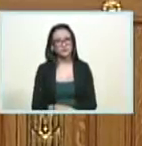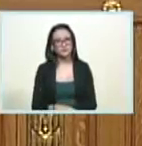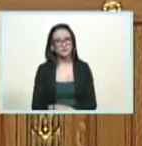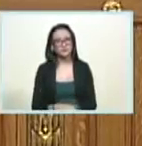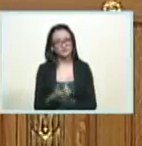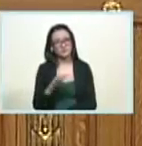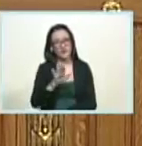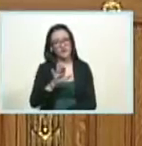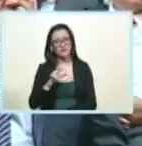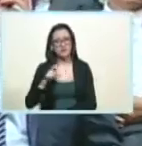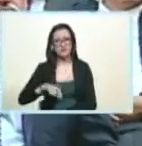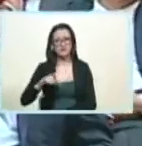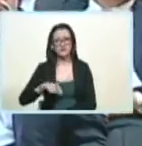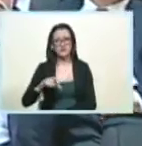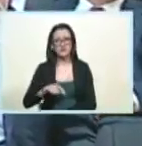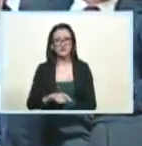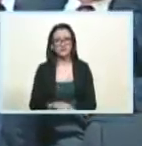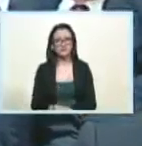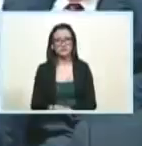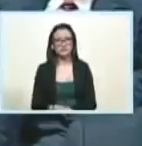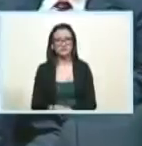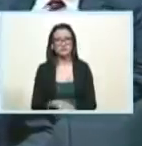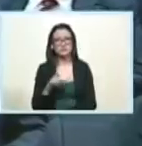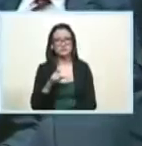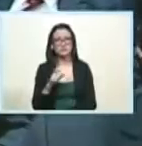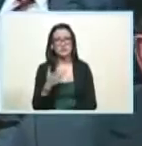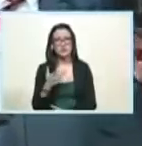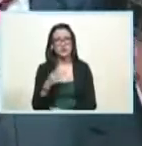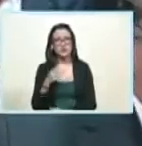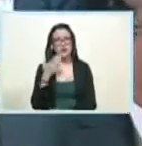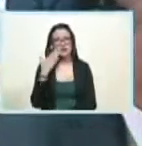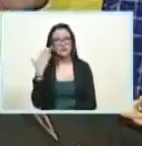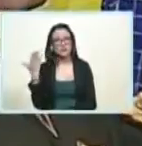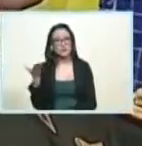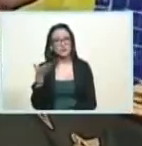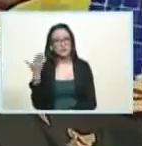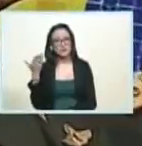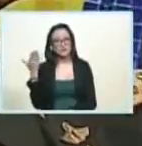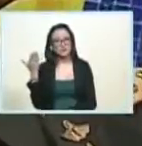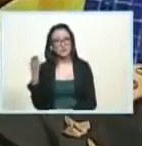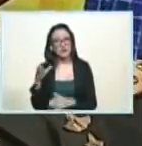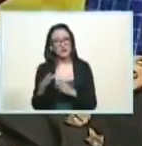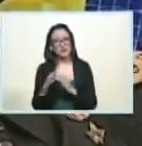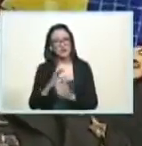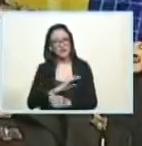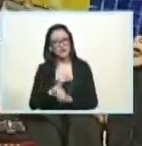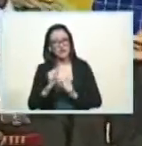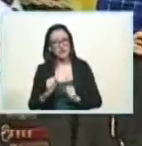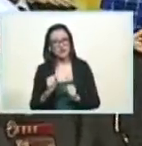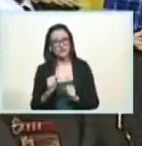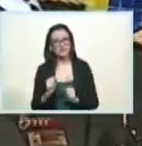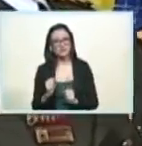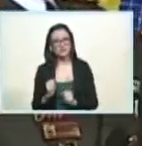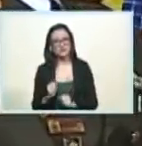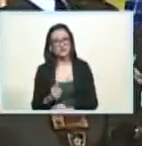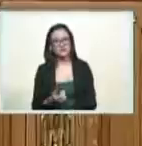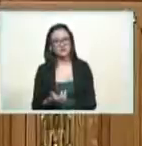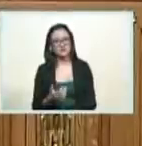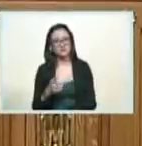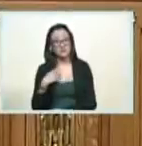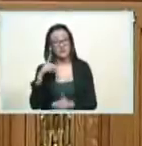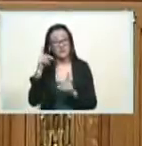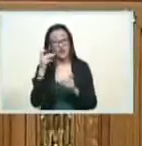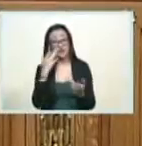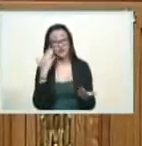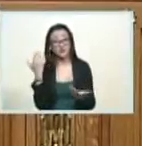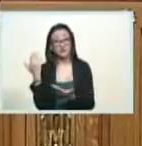Eso lo necesitamos. Necesitamos rejuvenecer todas nuestras energías, como rejuvenecido estoy en aquel retrato.